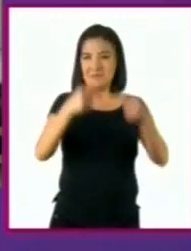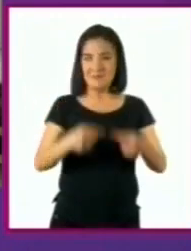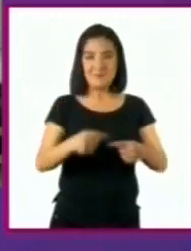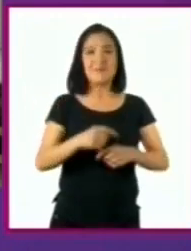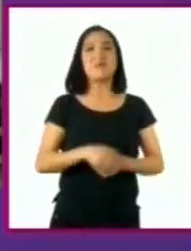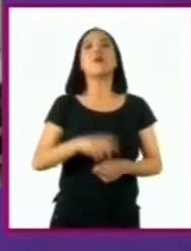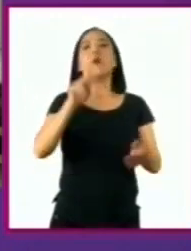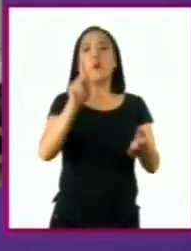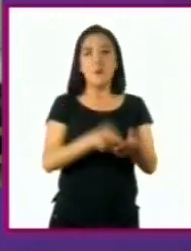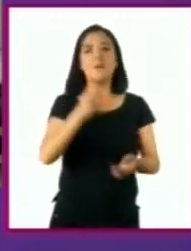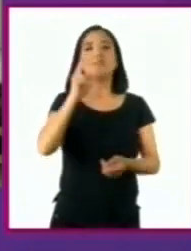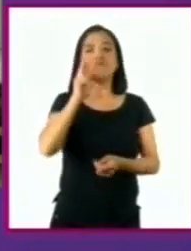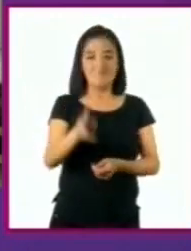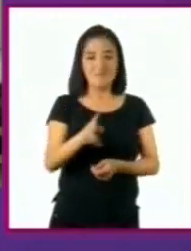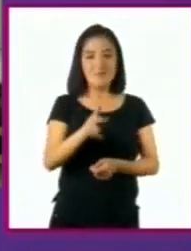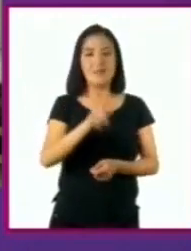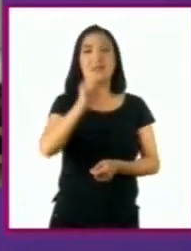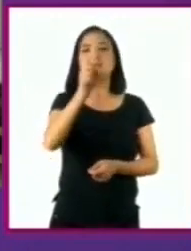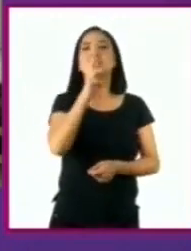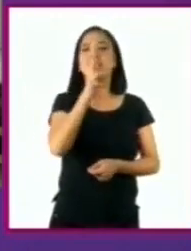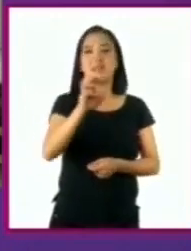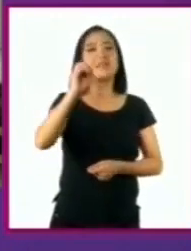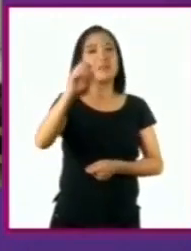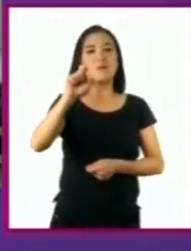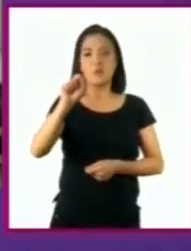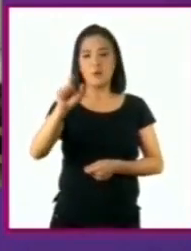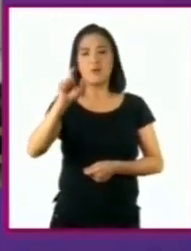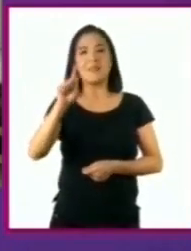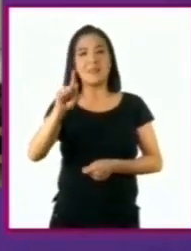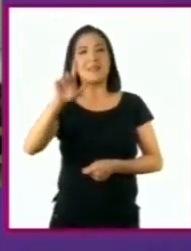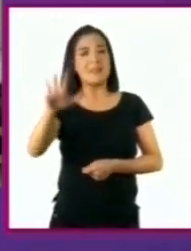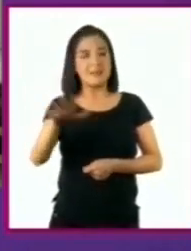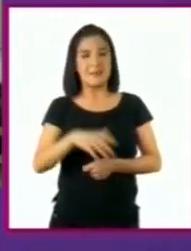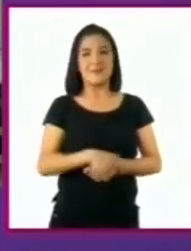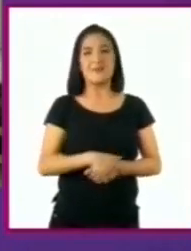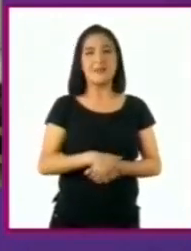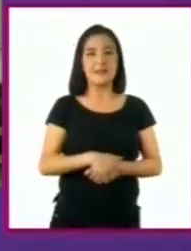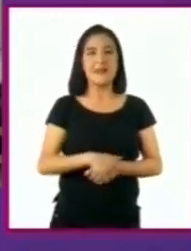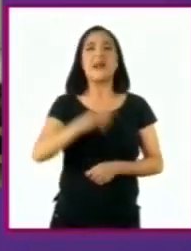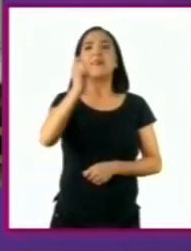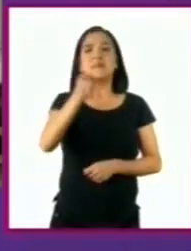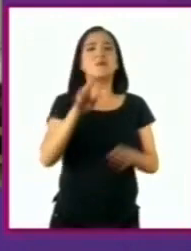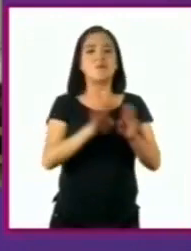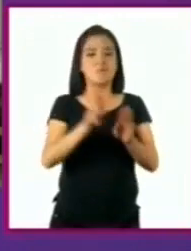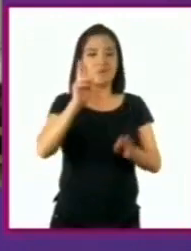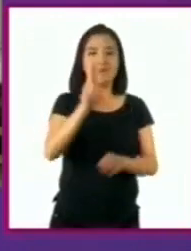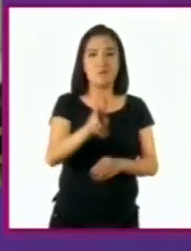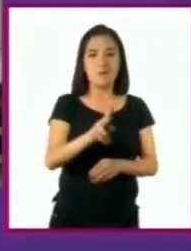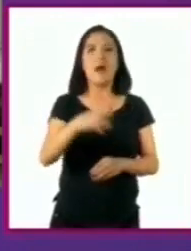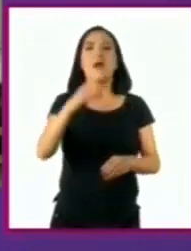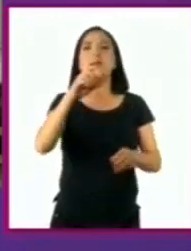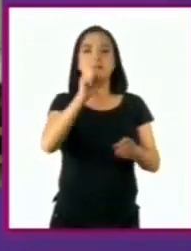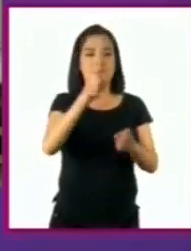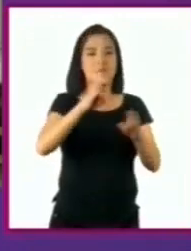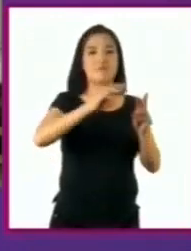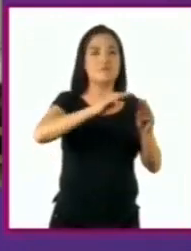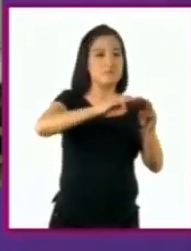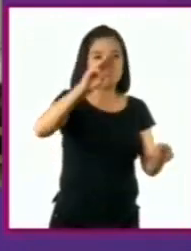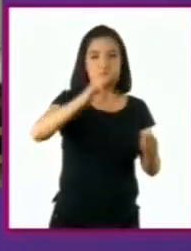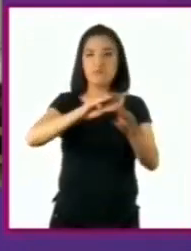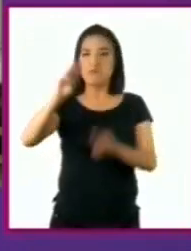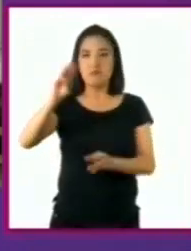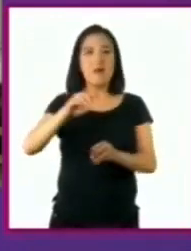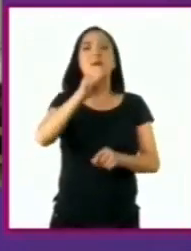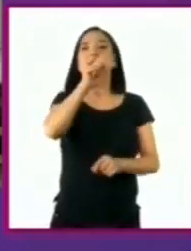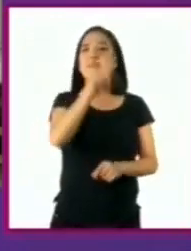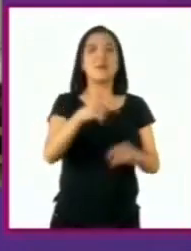de nuevo obtenemos 0.75. Es decir, esta condición se va a cumplir para cualquier